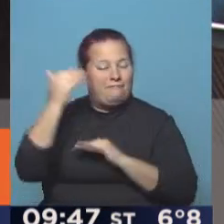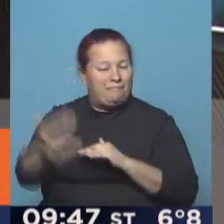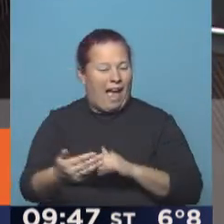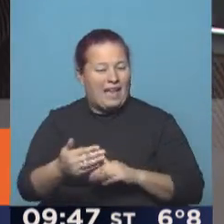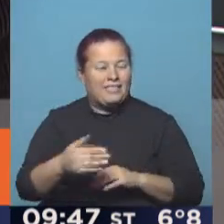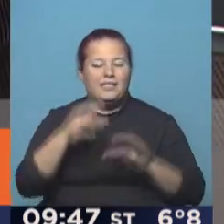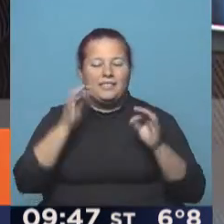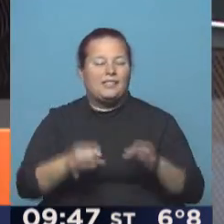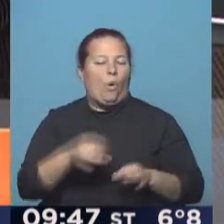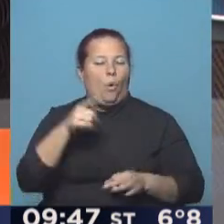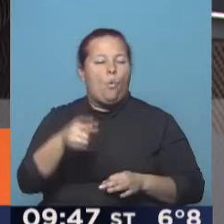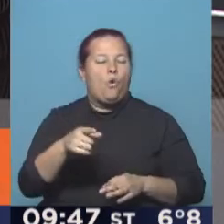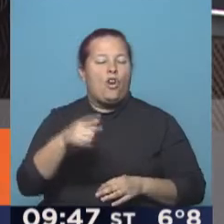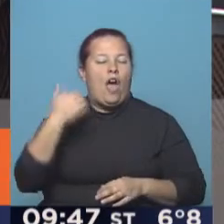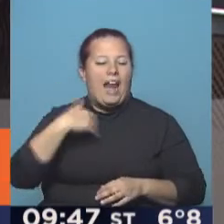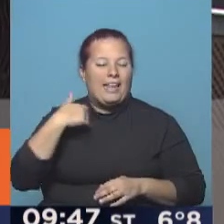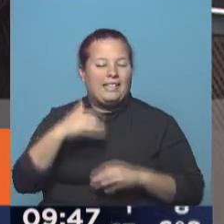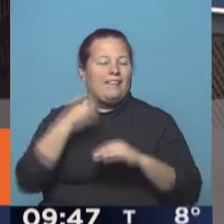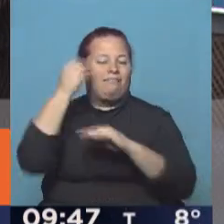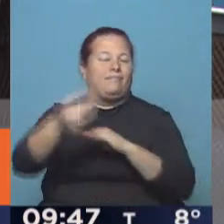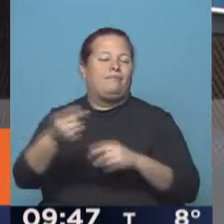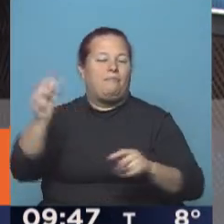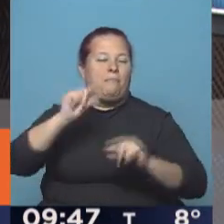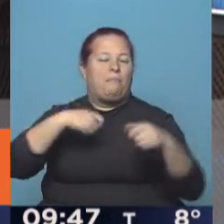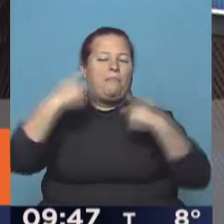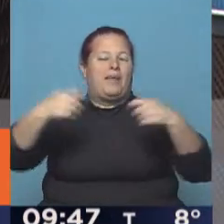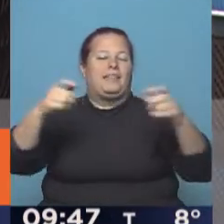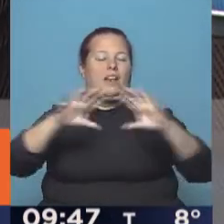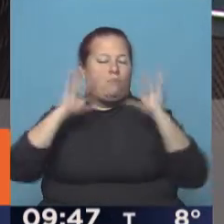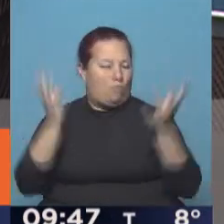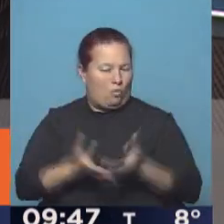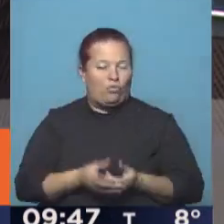estaba previsto que el país pasaba a ser acreedor internacional, en vez de ser deudor.